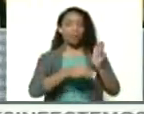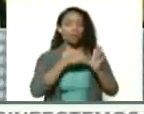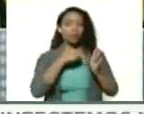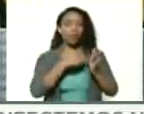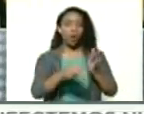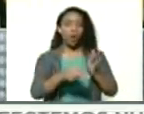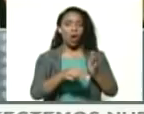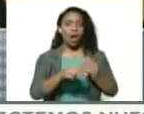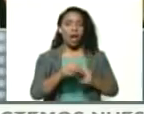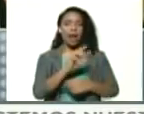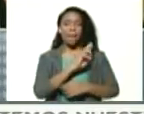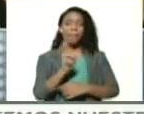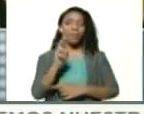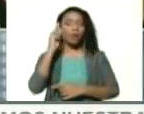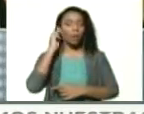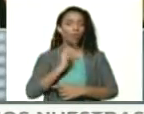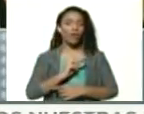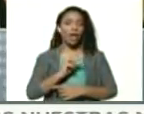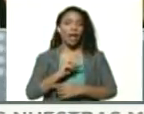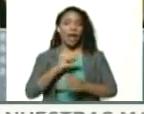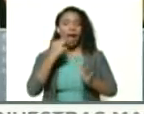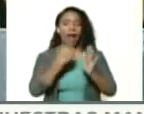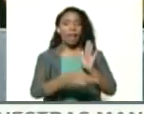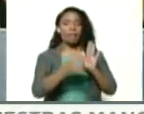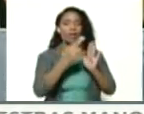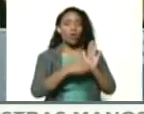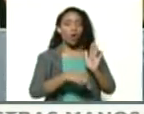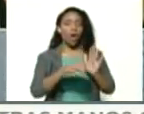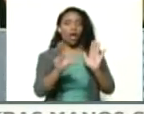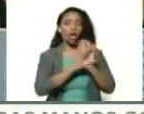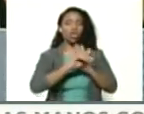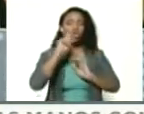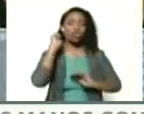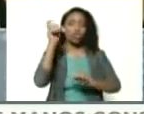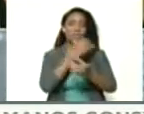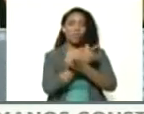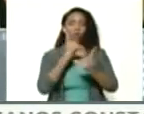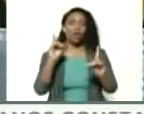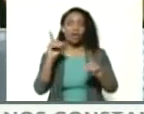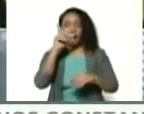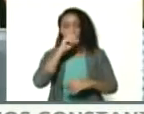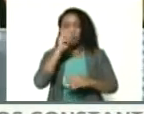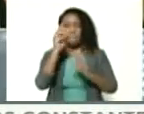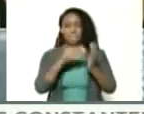Bolivariana, eliminó toda la Constitución Democrática del año